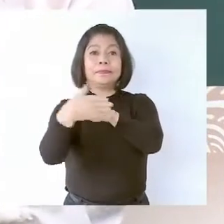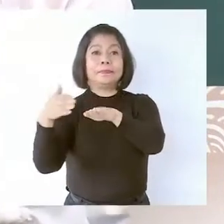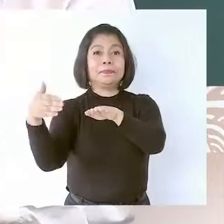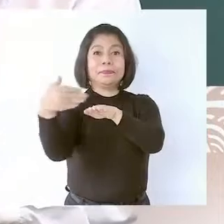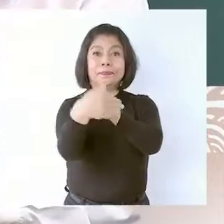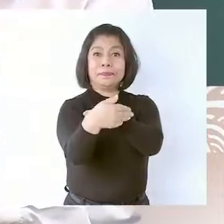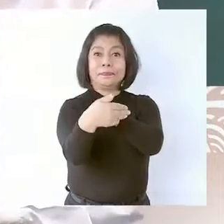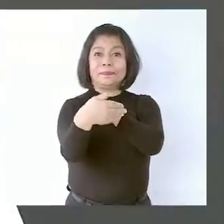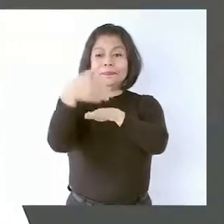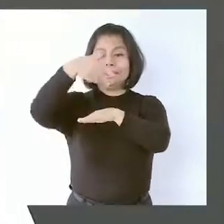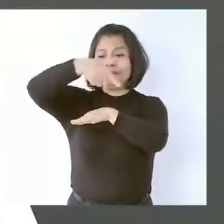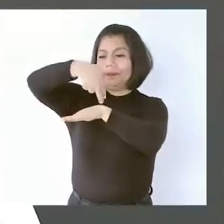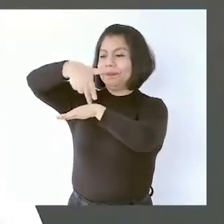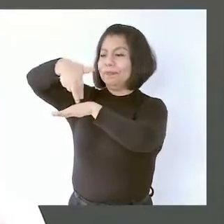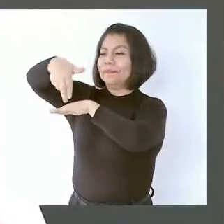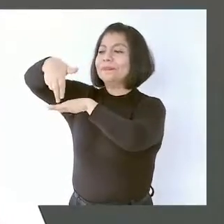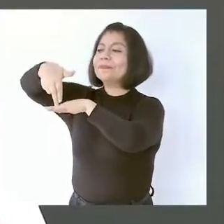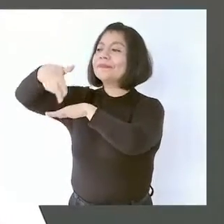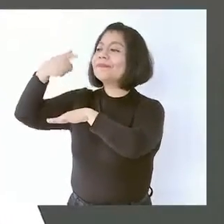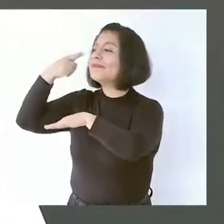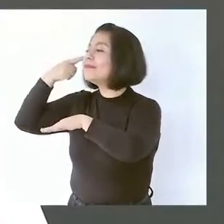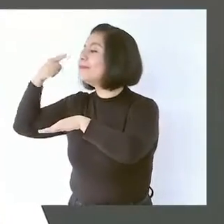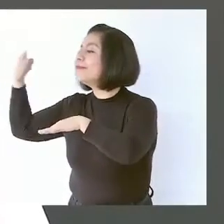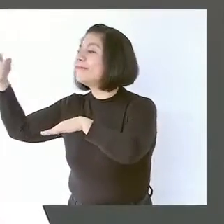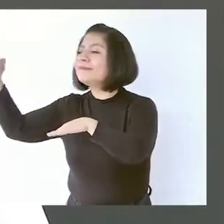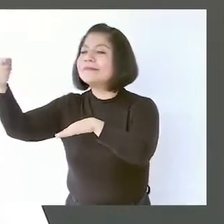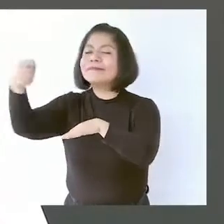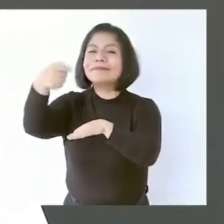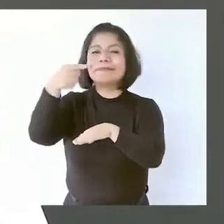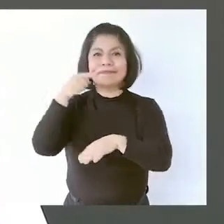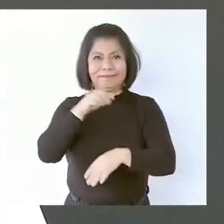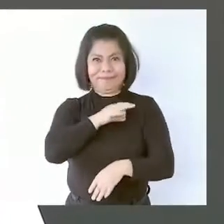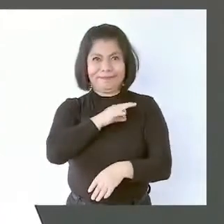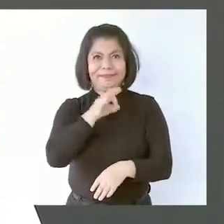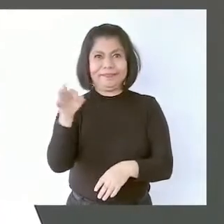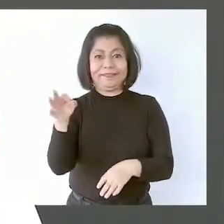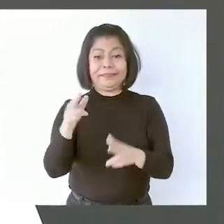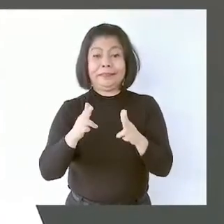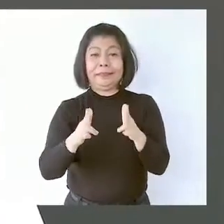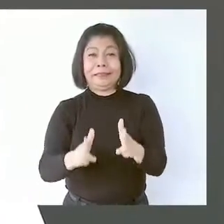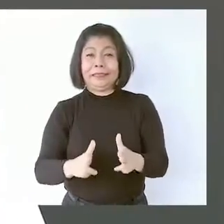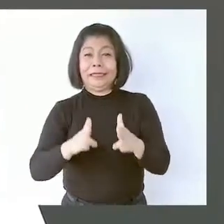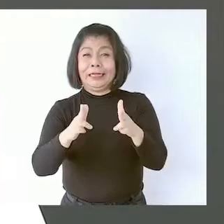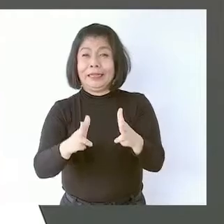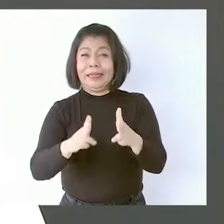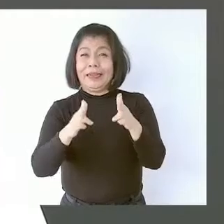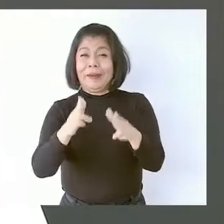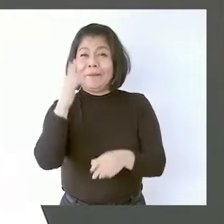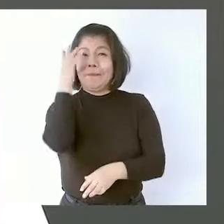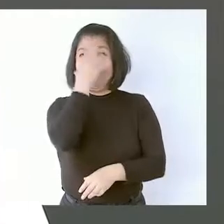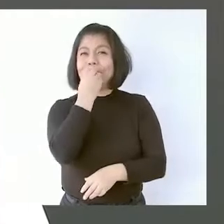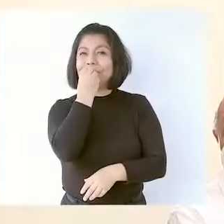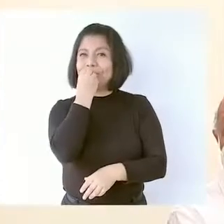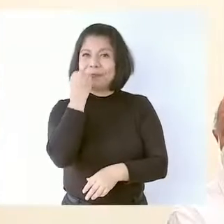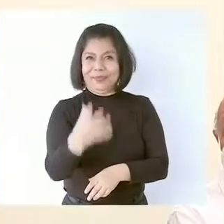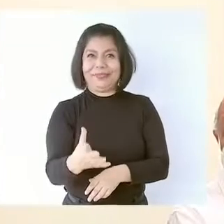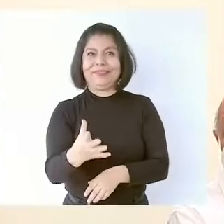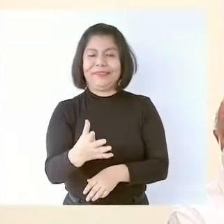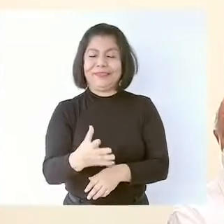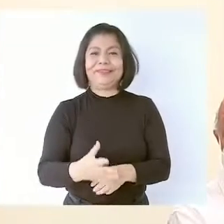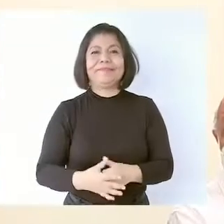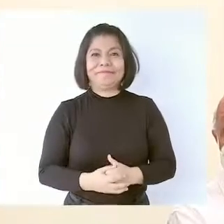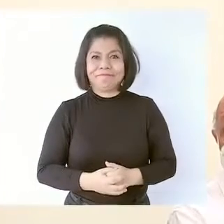va a ser el tren más bello, el tren que va a